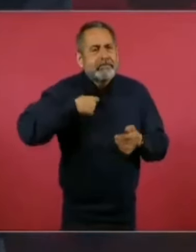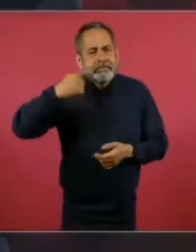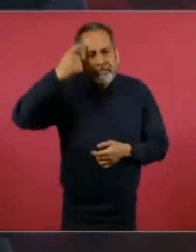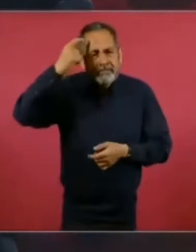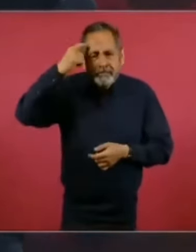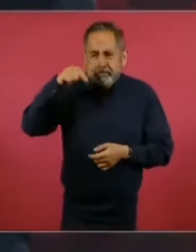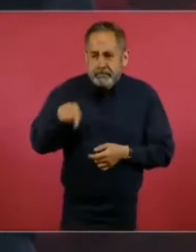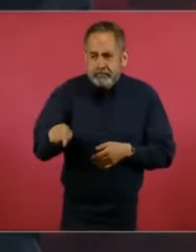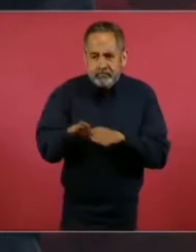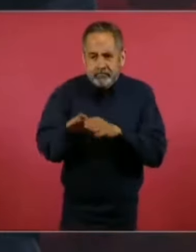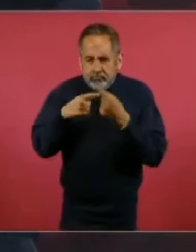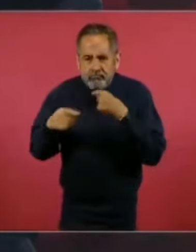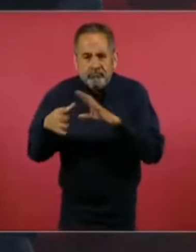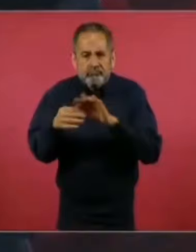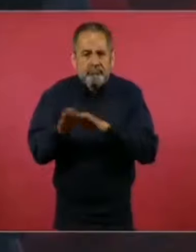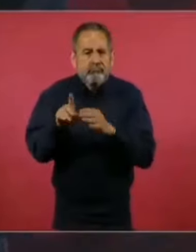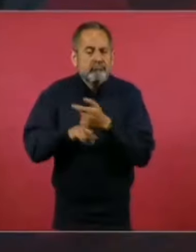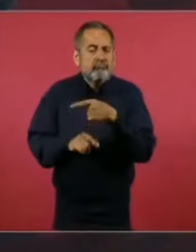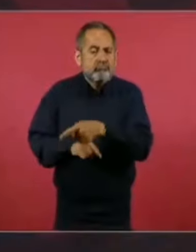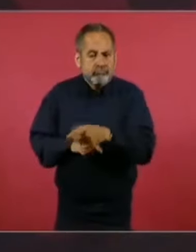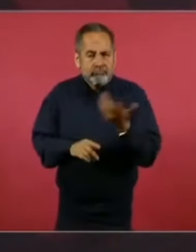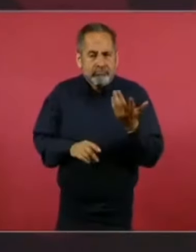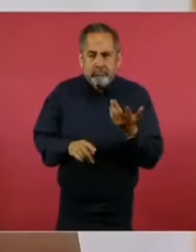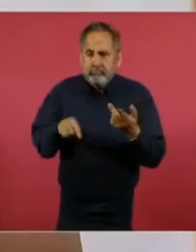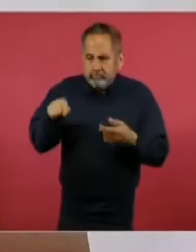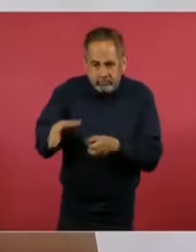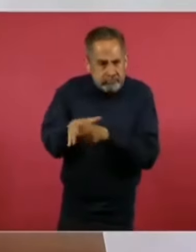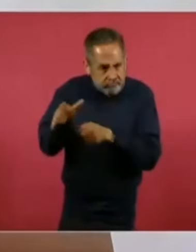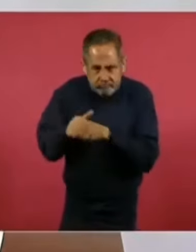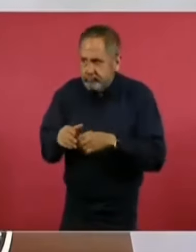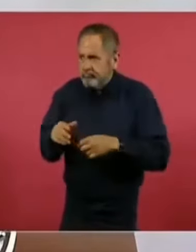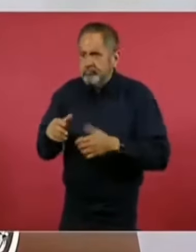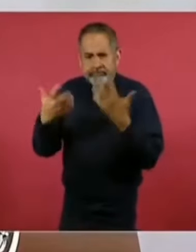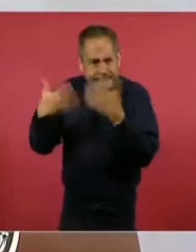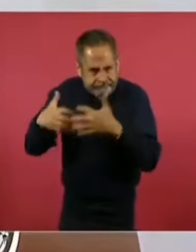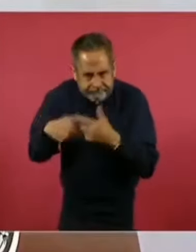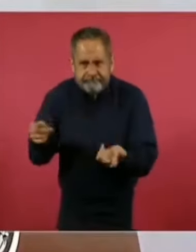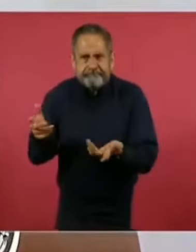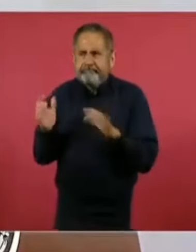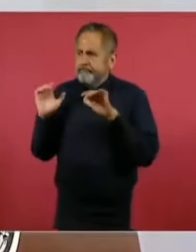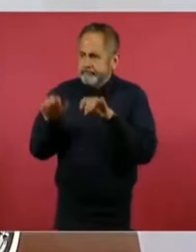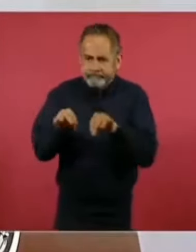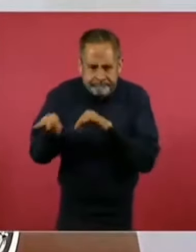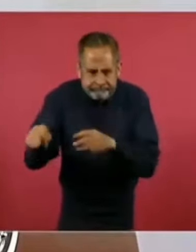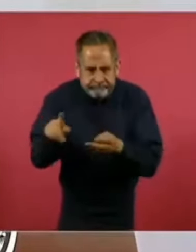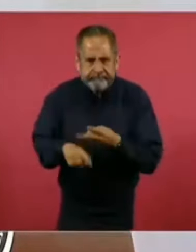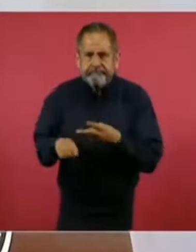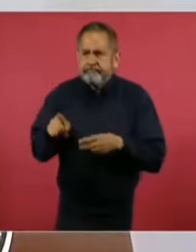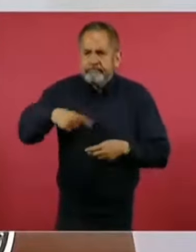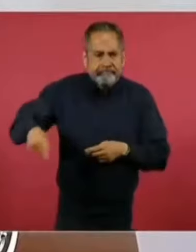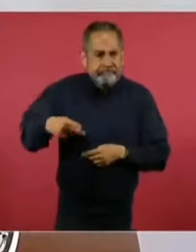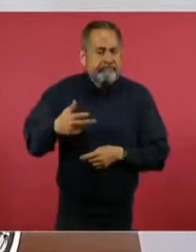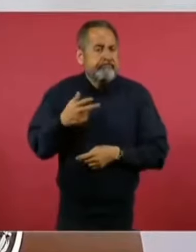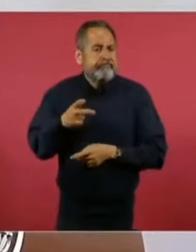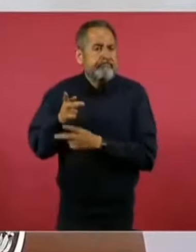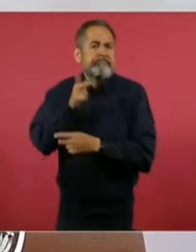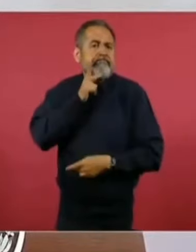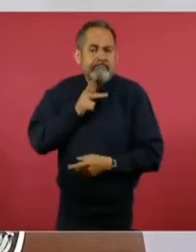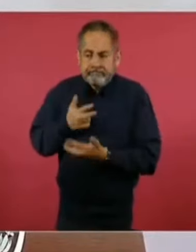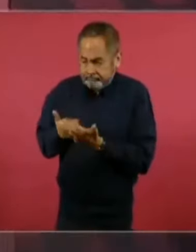una serie de factores, la generación de empleos en México, el darle valor agregado a nuestra materia prima.